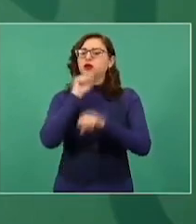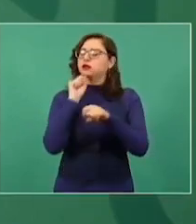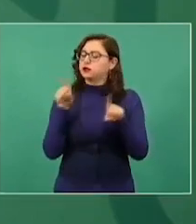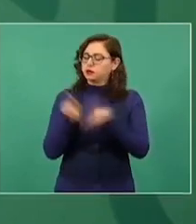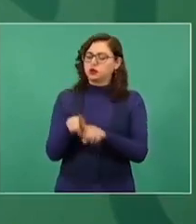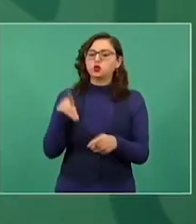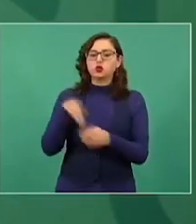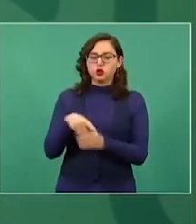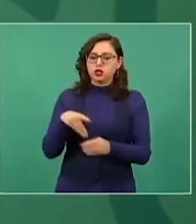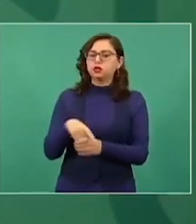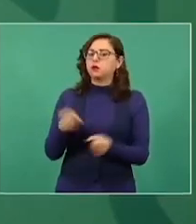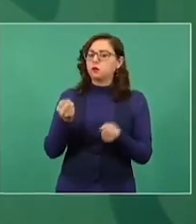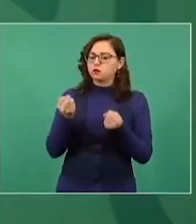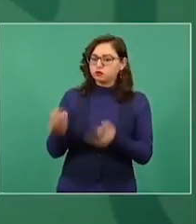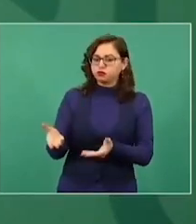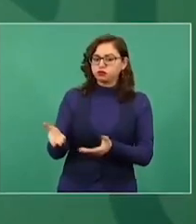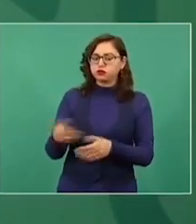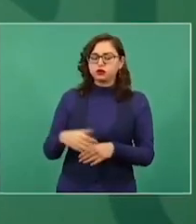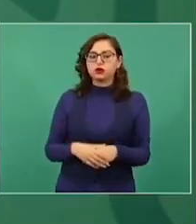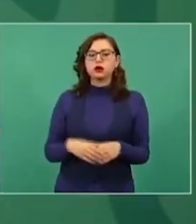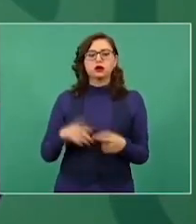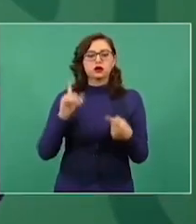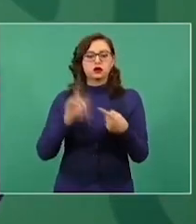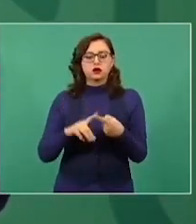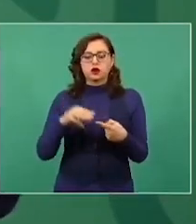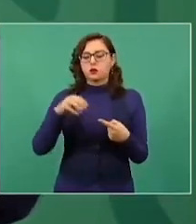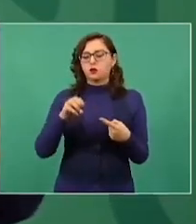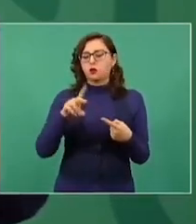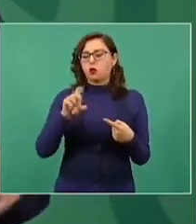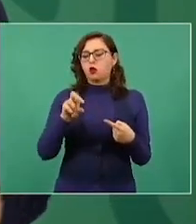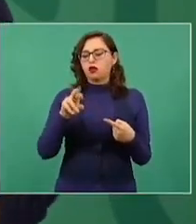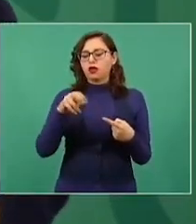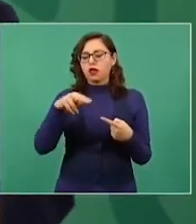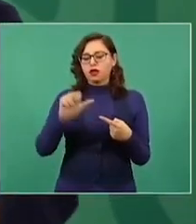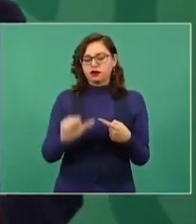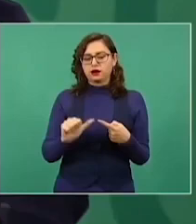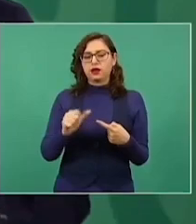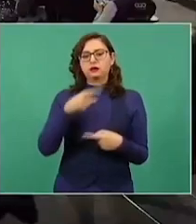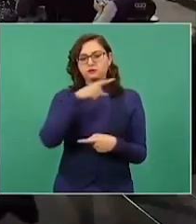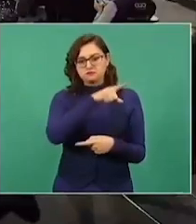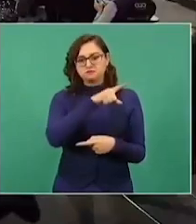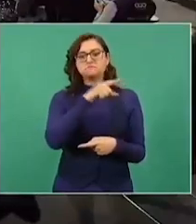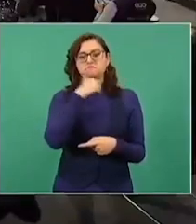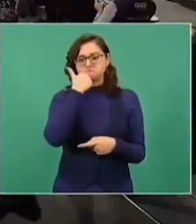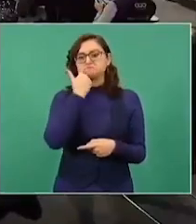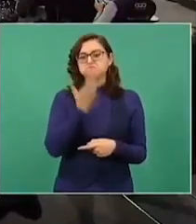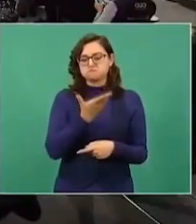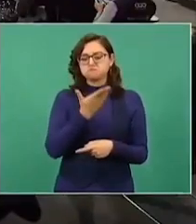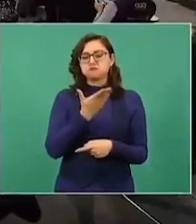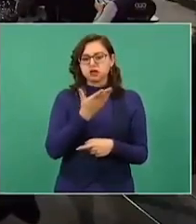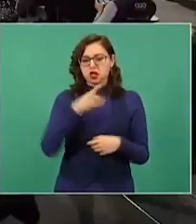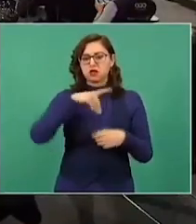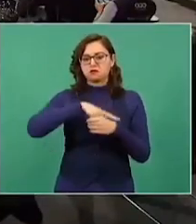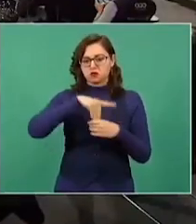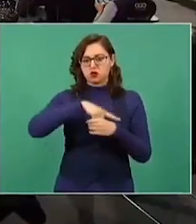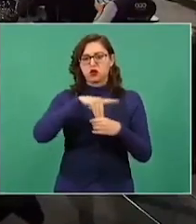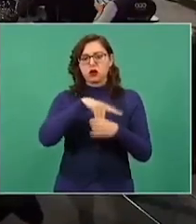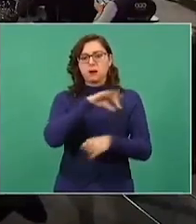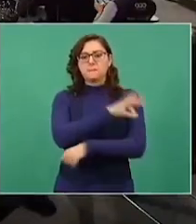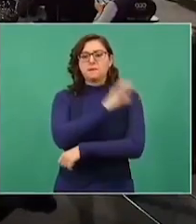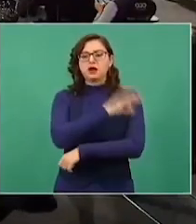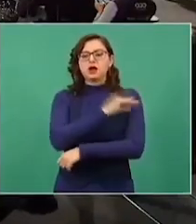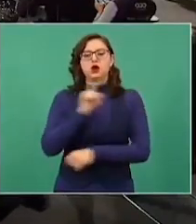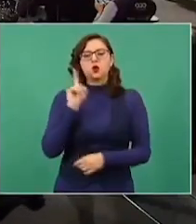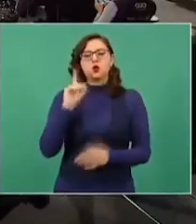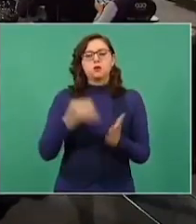del 70% de los nuevos casos de esta variante. Además, esta mañana el canciller Marcelo Ebrard señaló y reiteró a autoridades